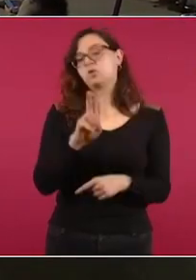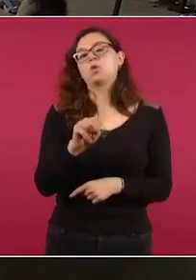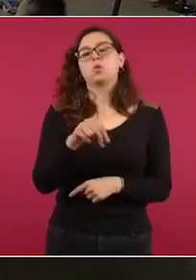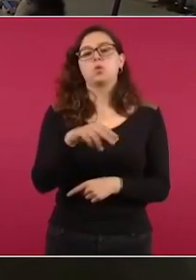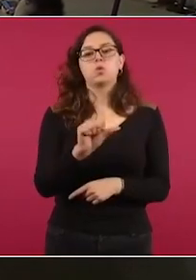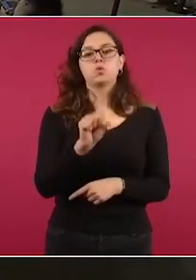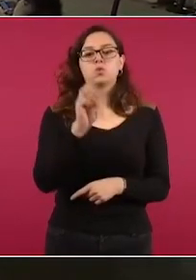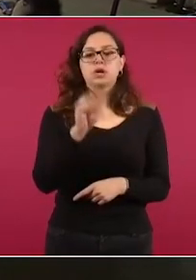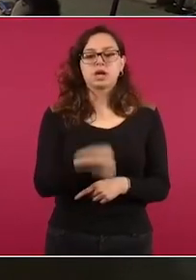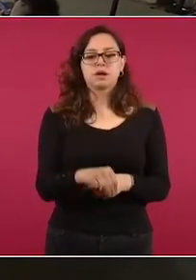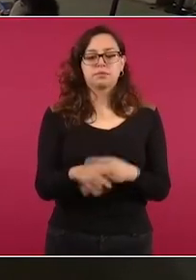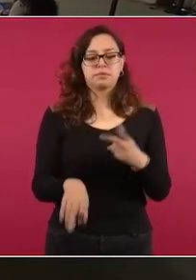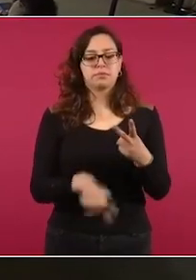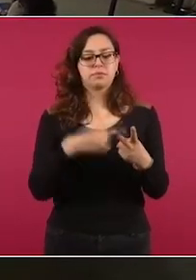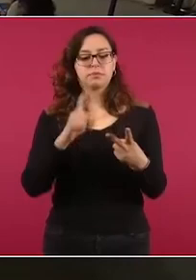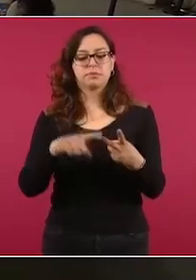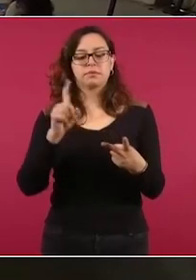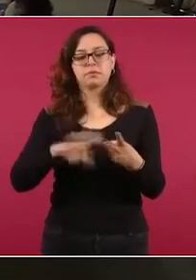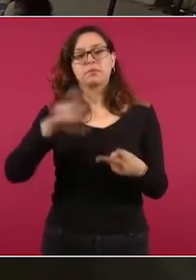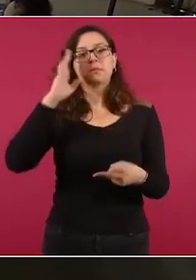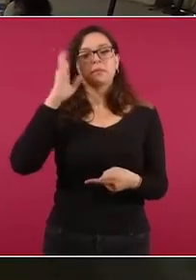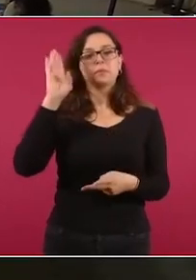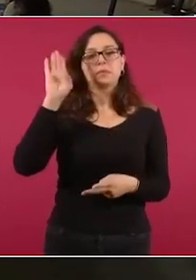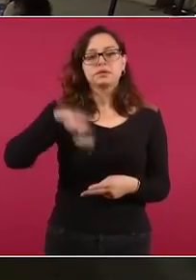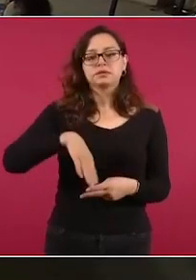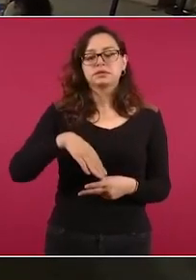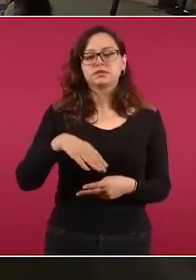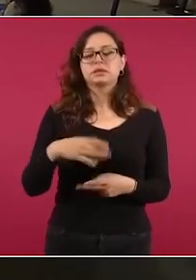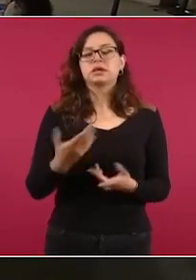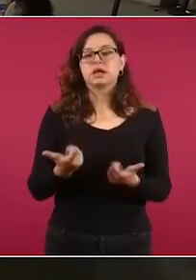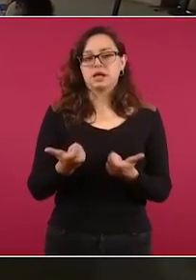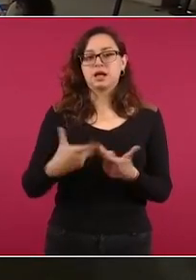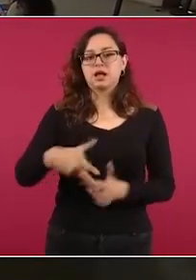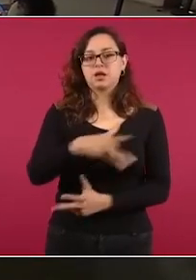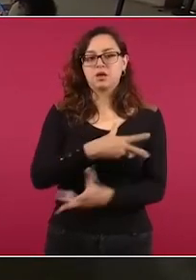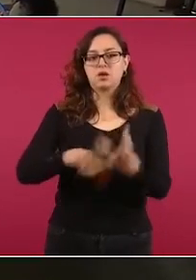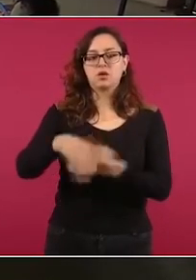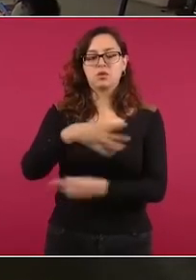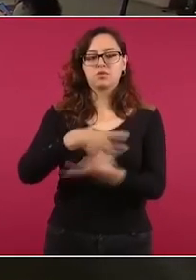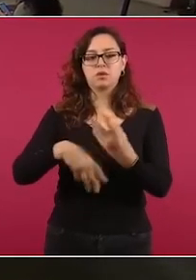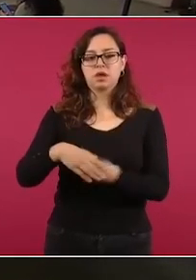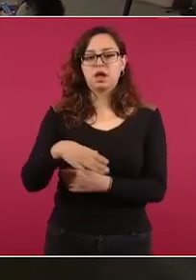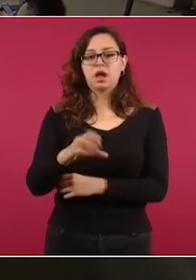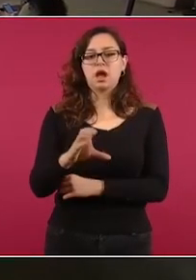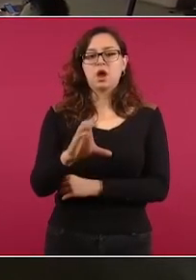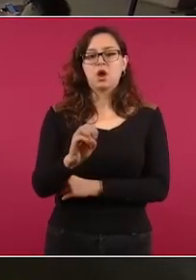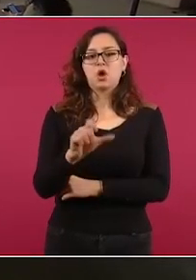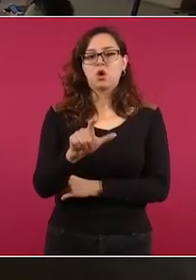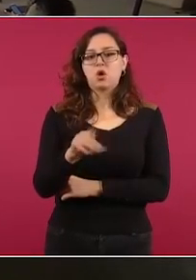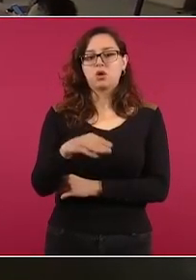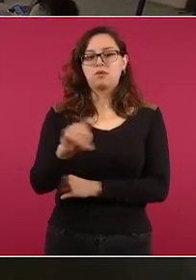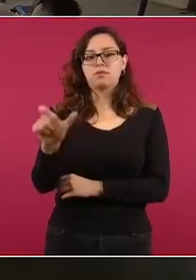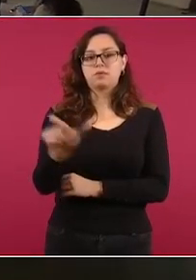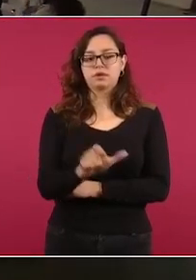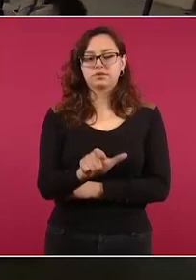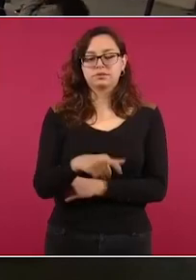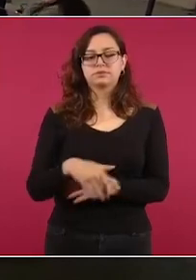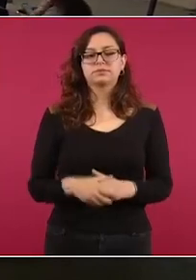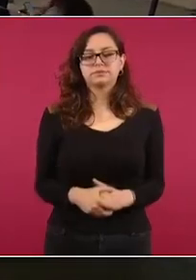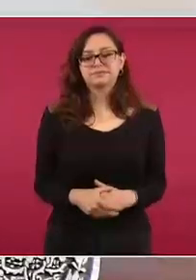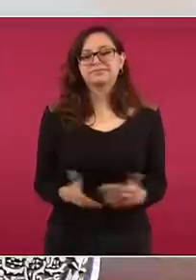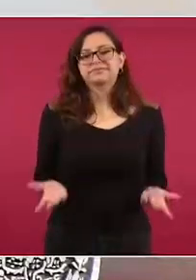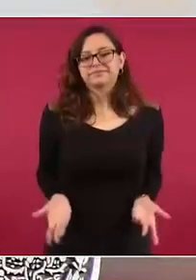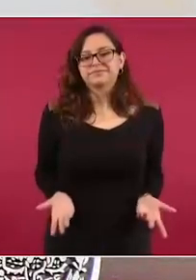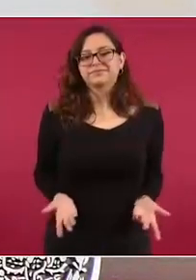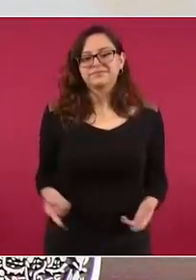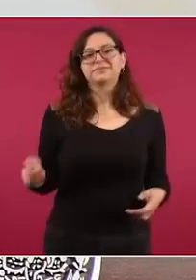y maestría en Economía del Colegio de México. Y ya pues se conoce porque ha